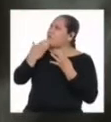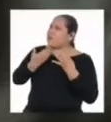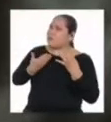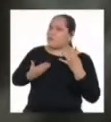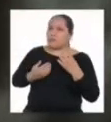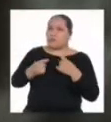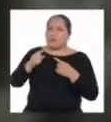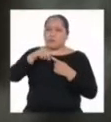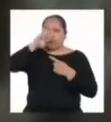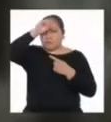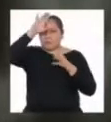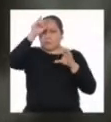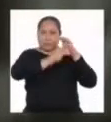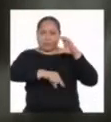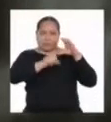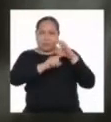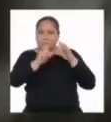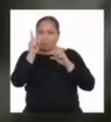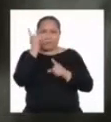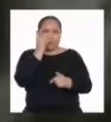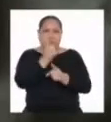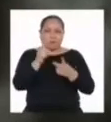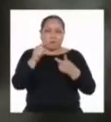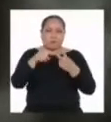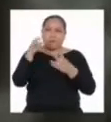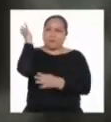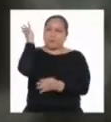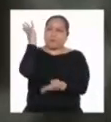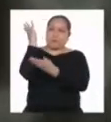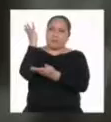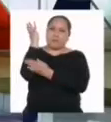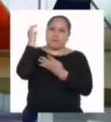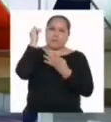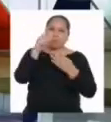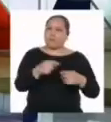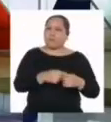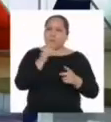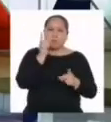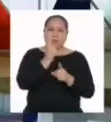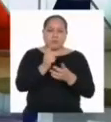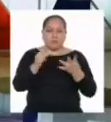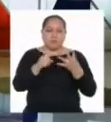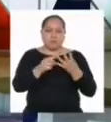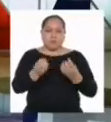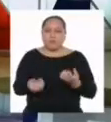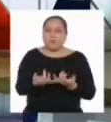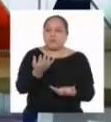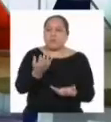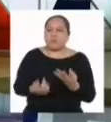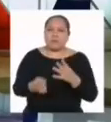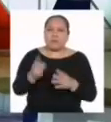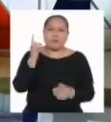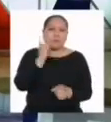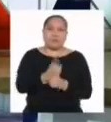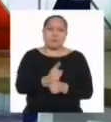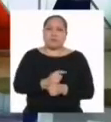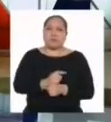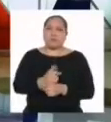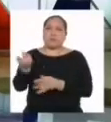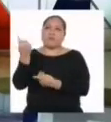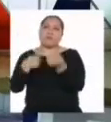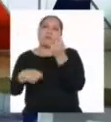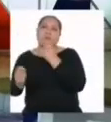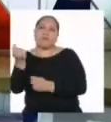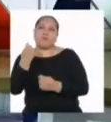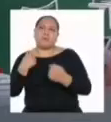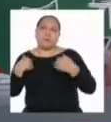La minería ilegal, la tala ilegal, los cultivos ilegales y el tráfico ilícito de especies,